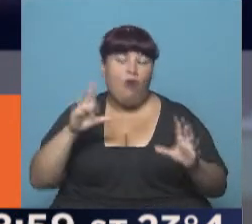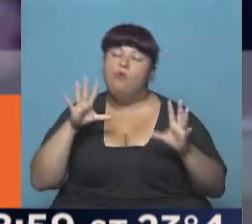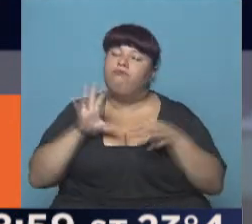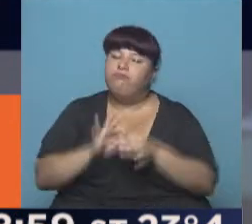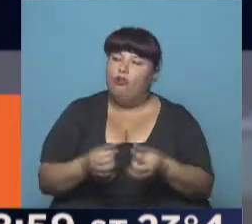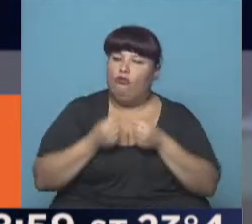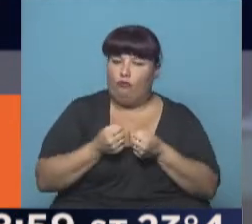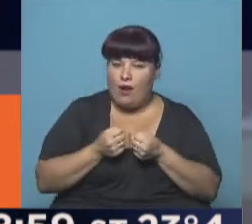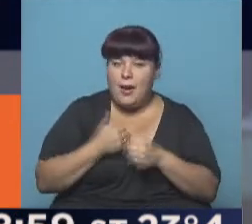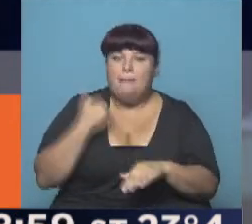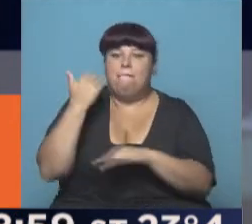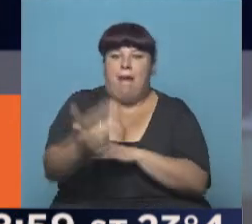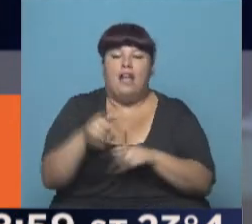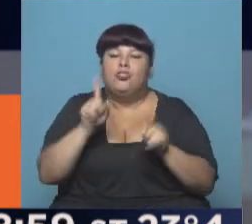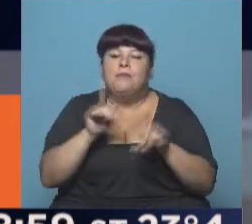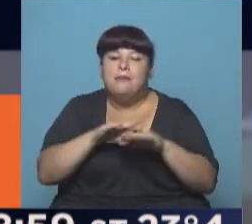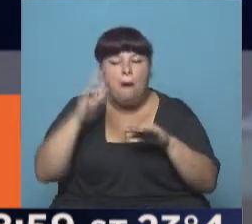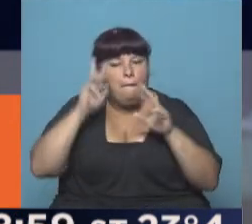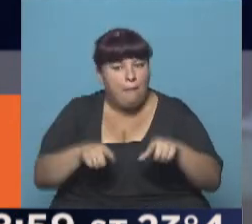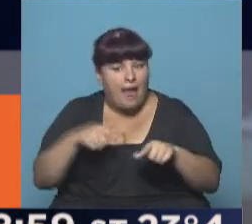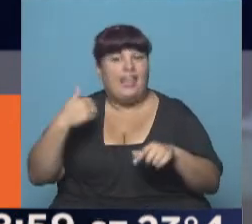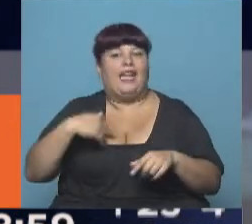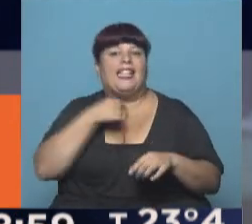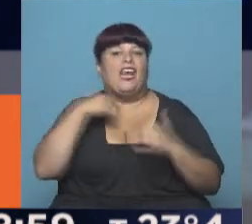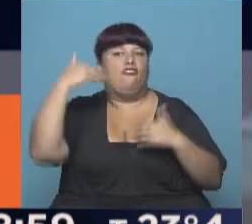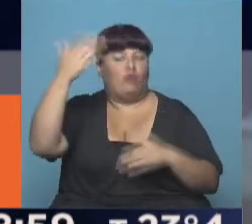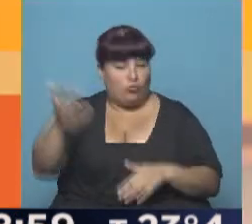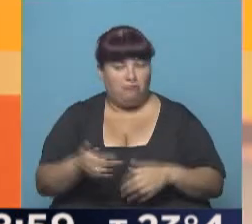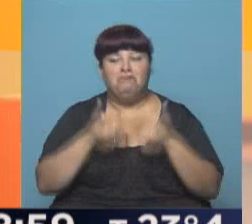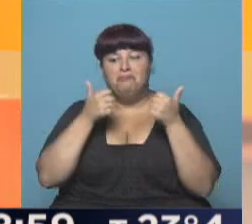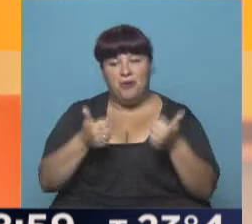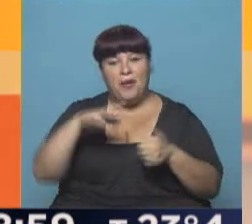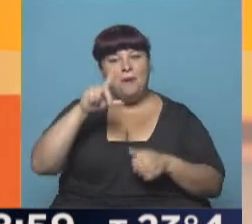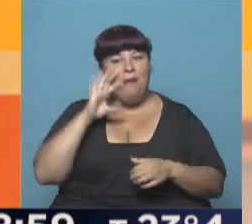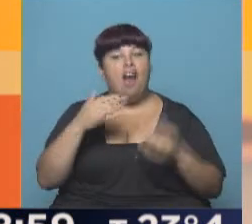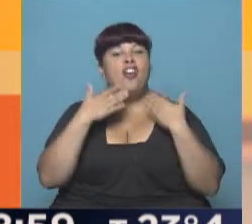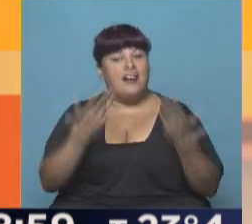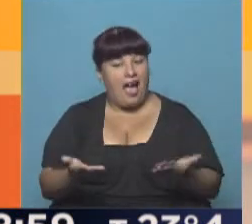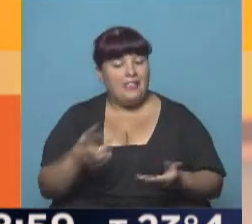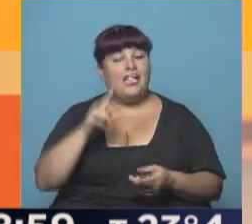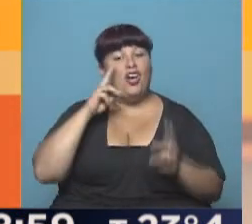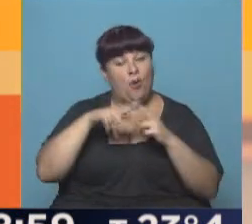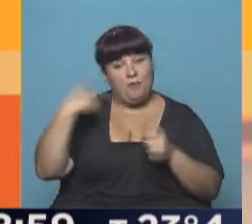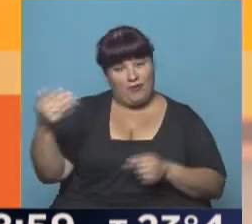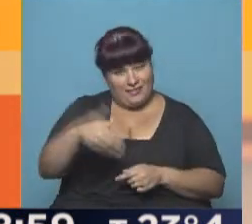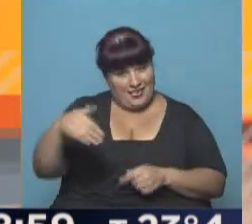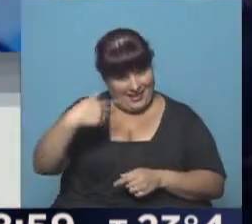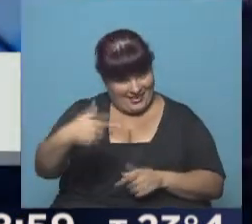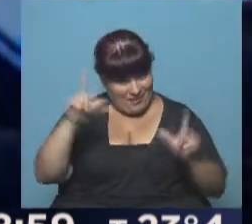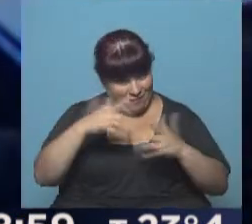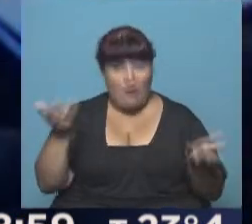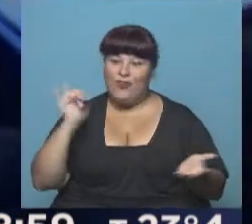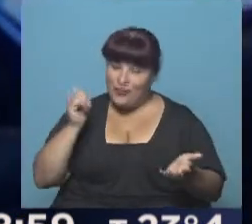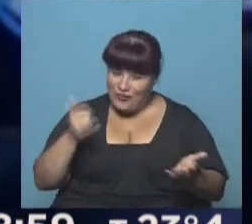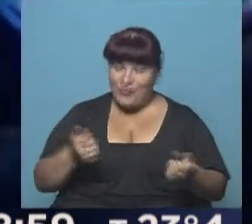consolidemos y ampliemos sobre la base de una idea y del país que queremos. Muy bien, Mario Negri, gracias, y lo esperamos más seguido en la televisión pública. No,